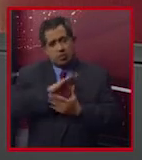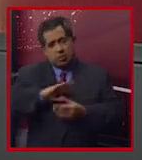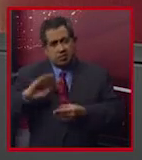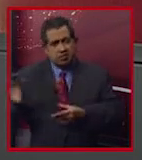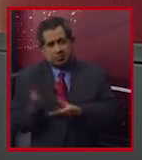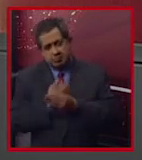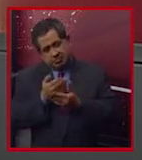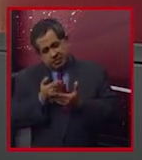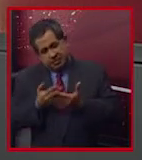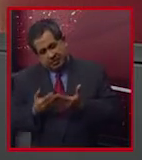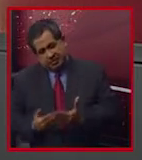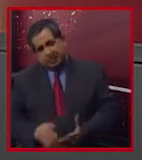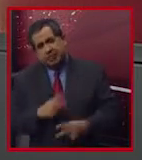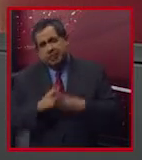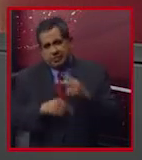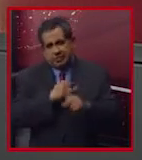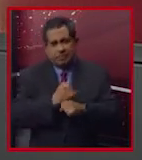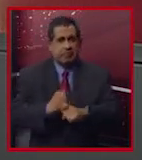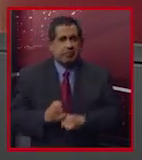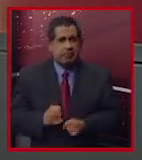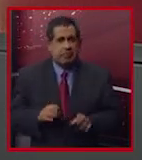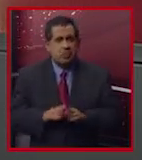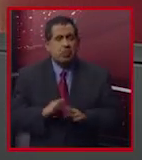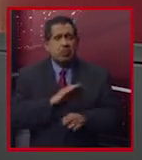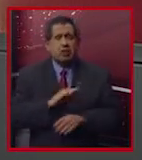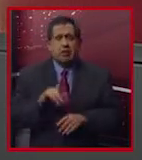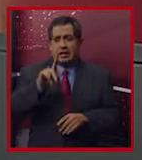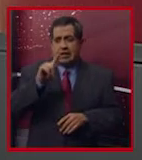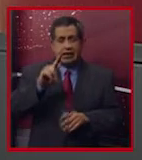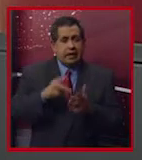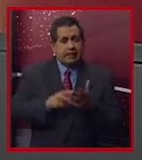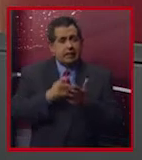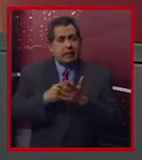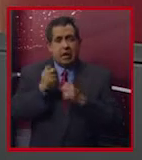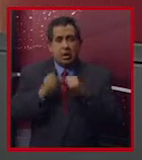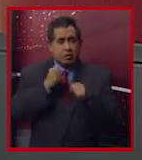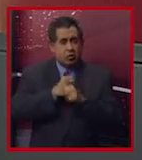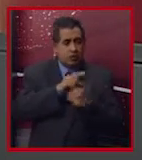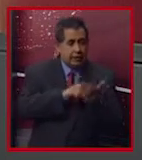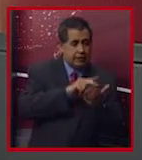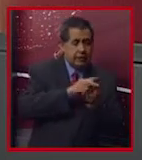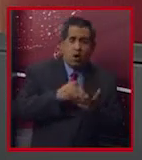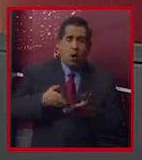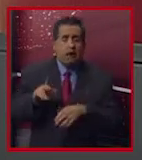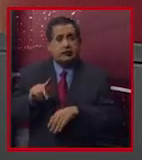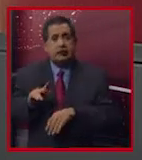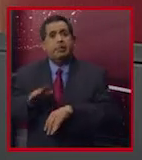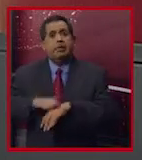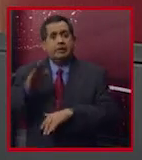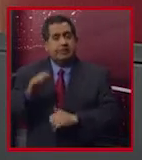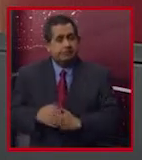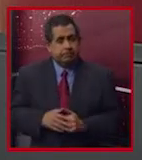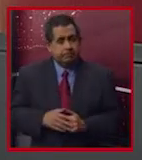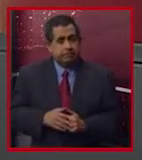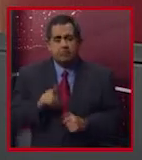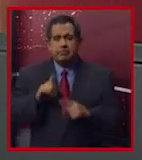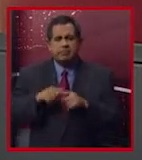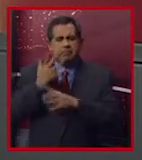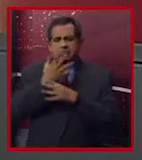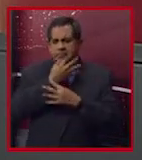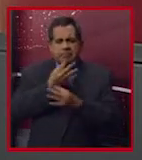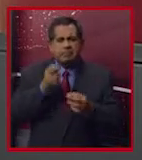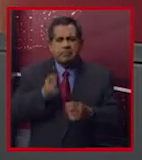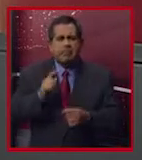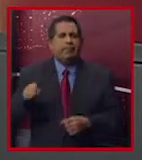25.959 nuevos expedientes, un aumento de 70 casos respecto a 2016. Estas cifras fueron dadas a conocer por el presidente